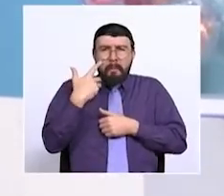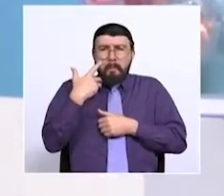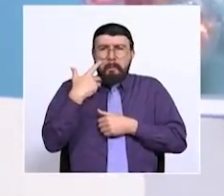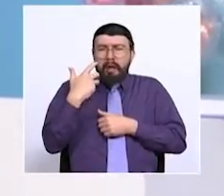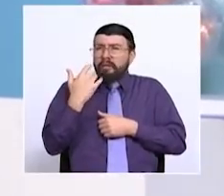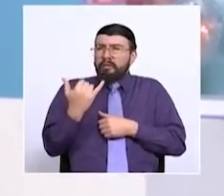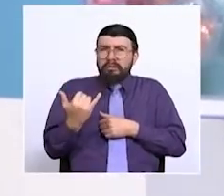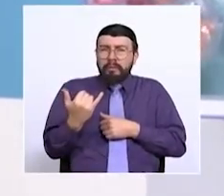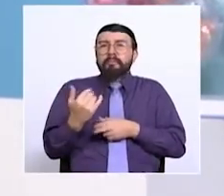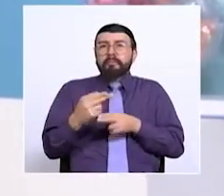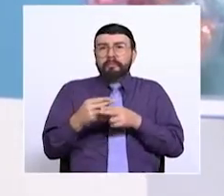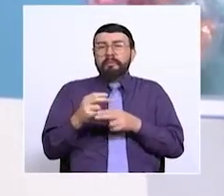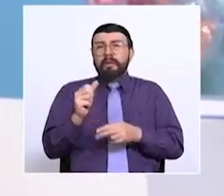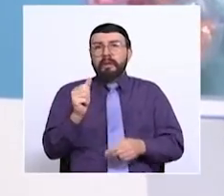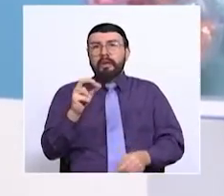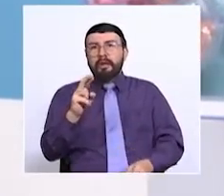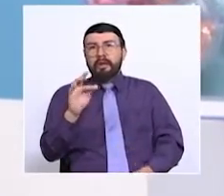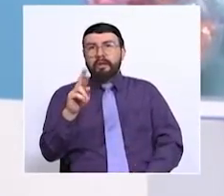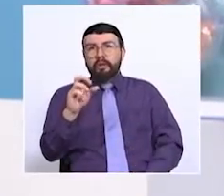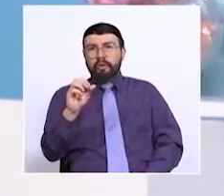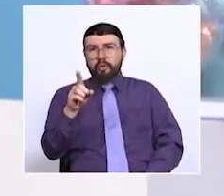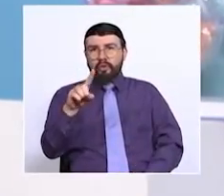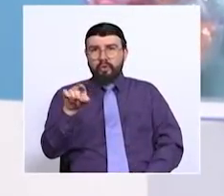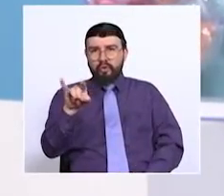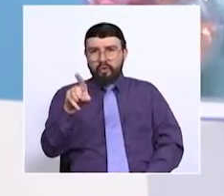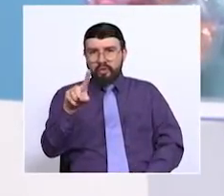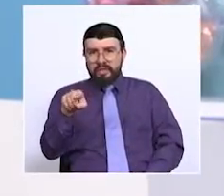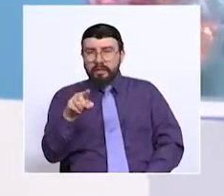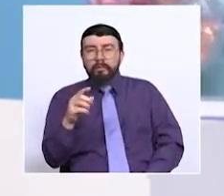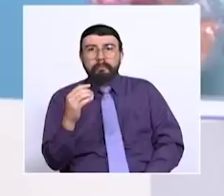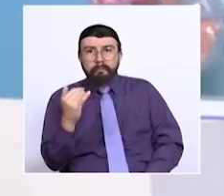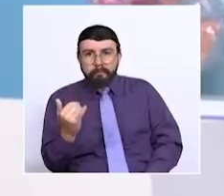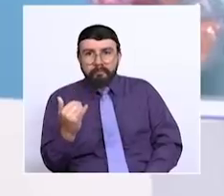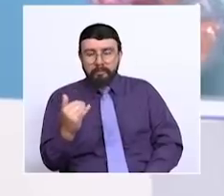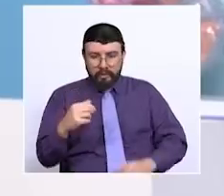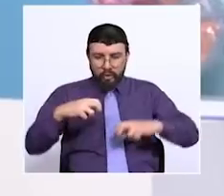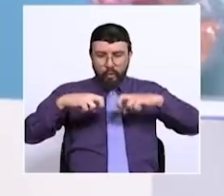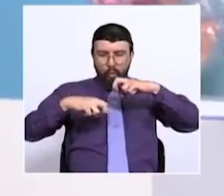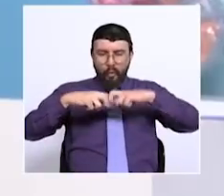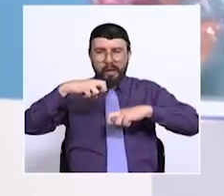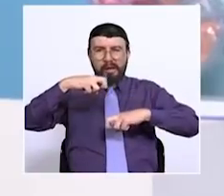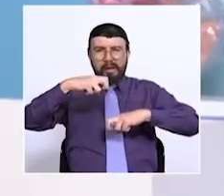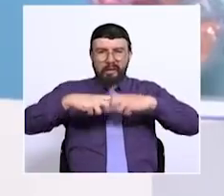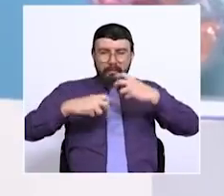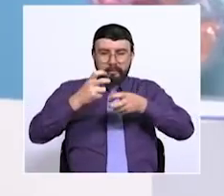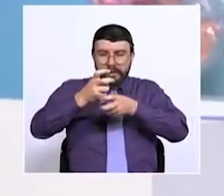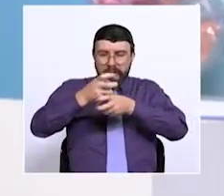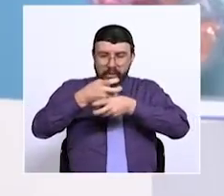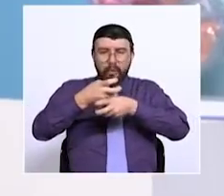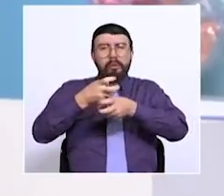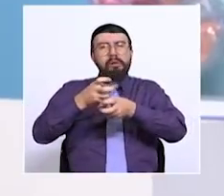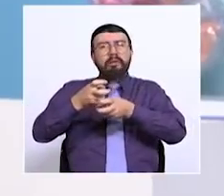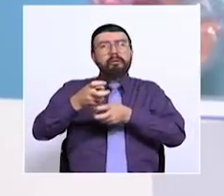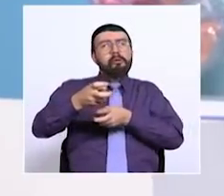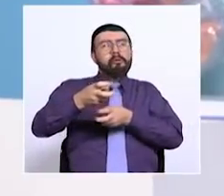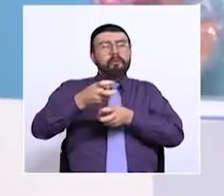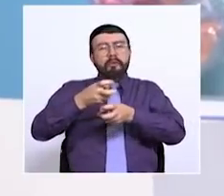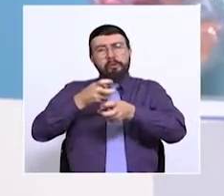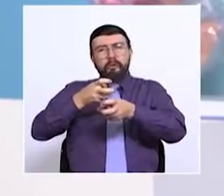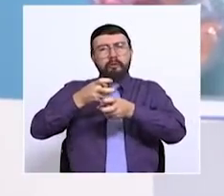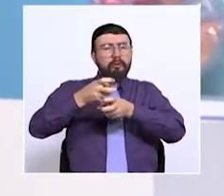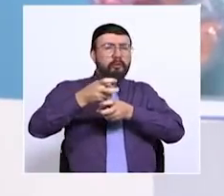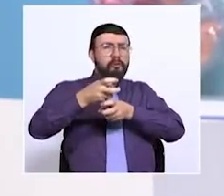la artrosis. Los huesecillos que van ahí tienen que estar haciendo un deslizamiento perfecto. Si no lo hacen